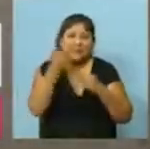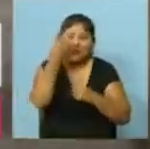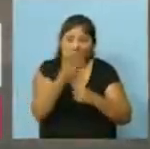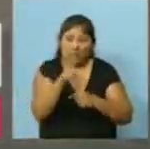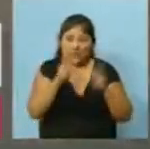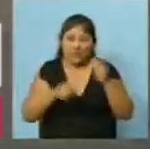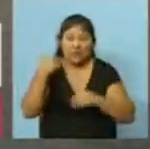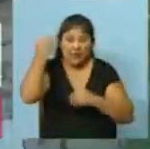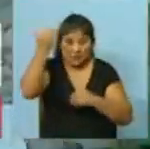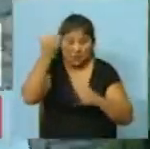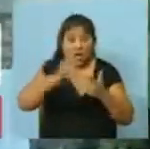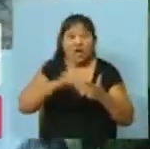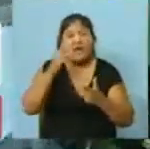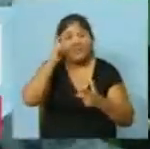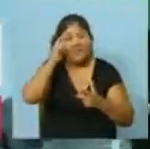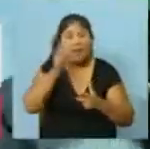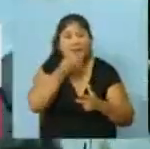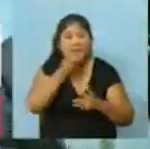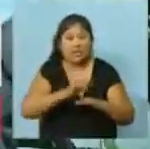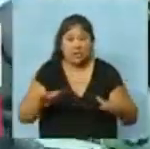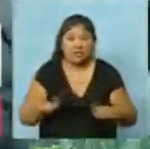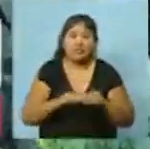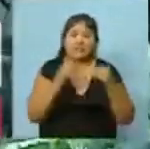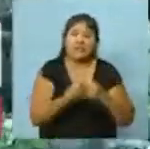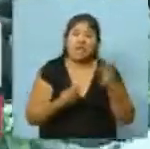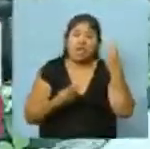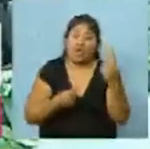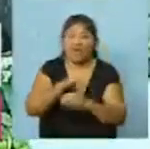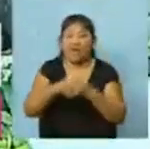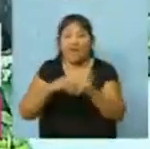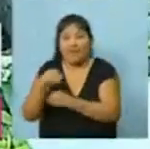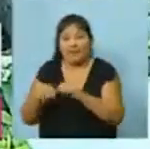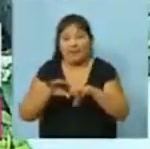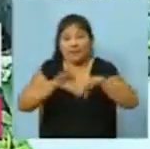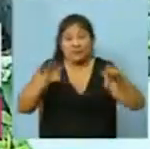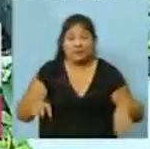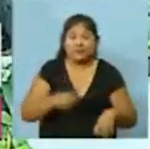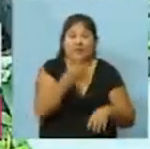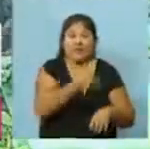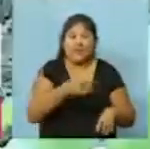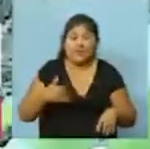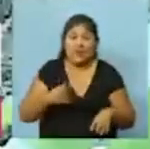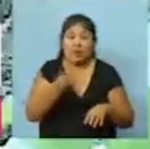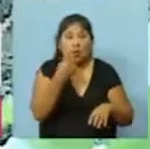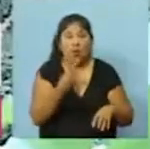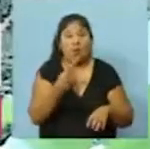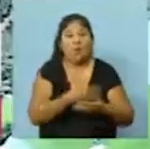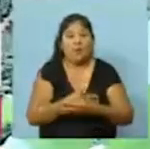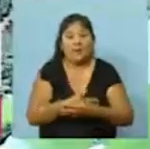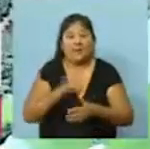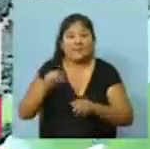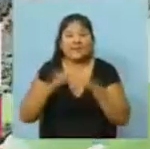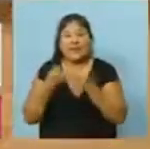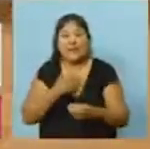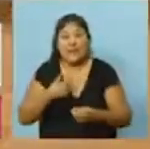familias una familia de una mamá y un bebé y otra familia de papá y mamá y los y los días integrantes hijos